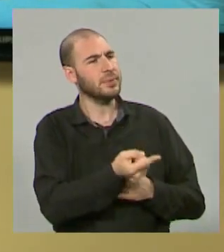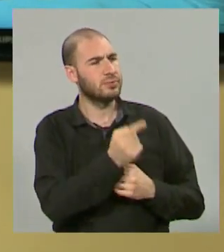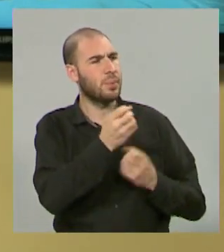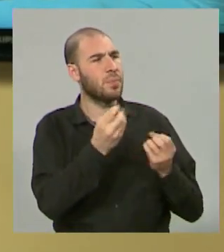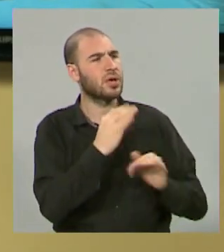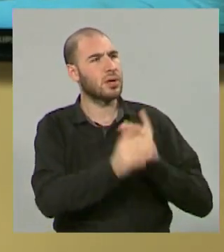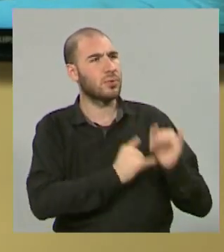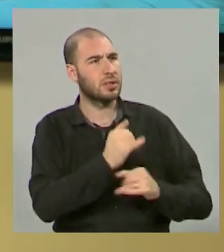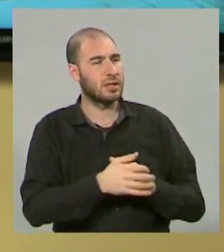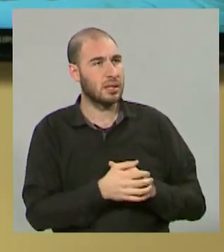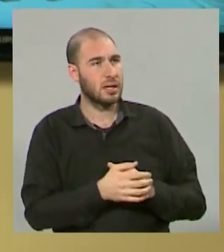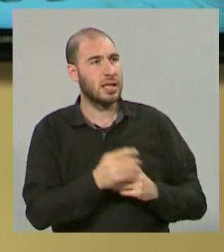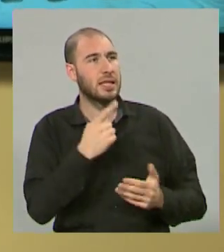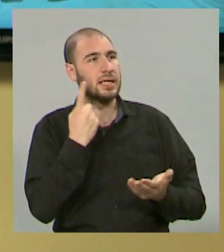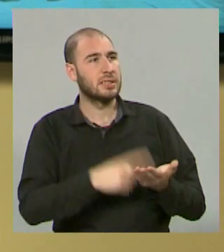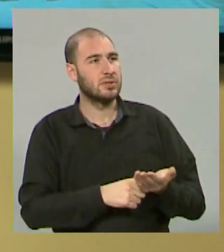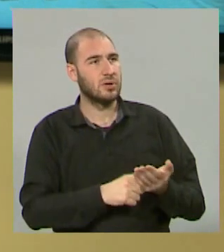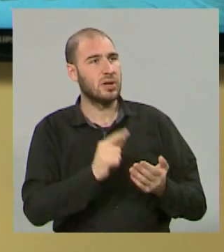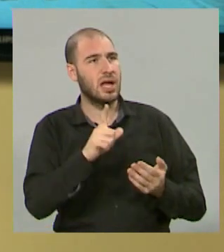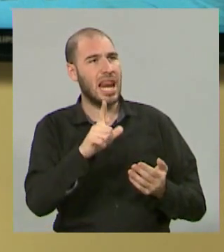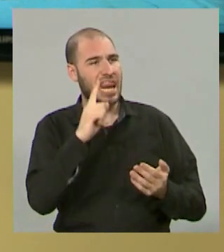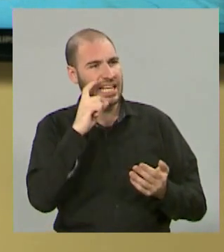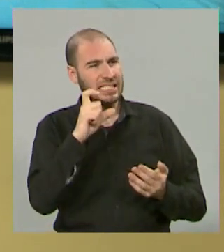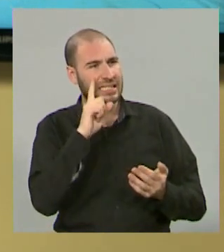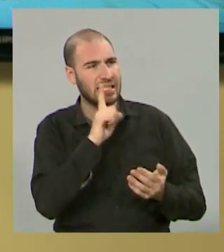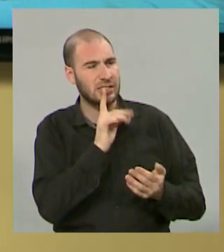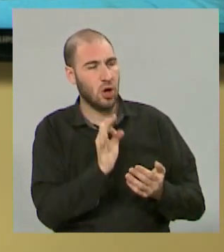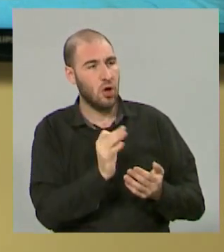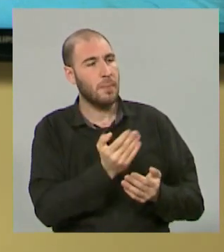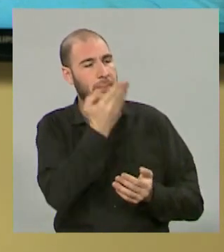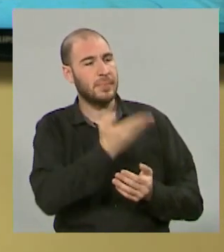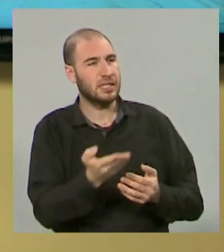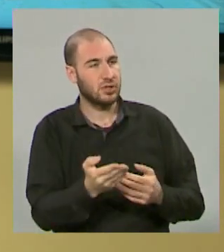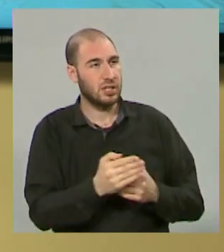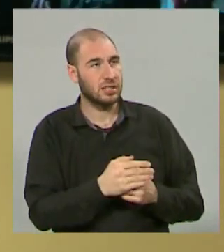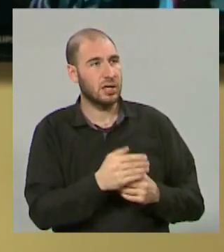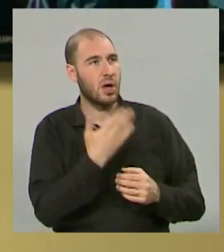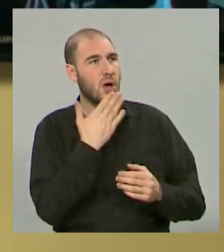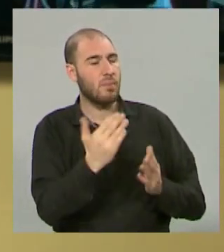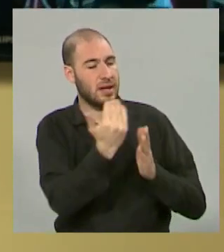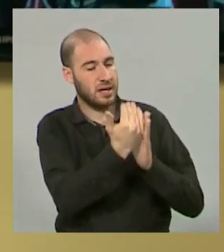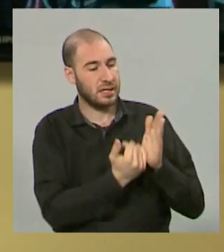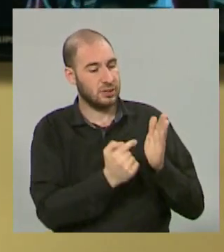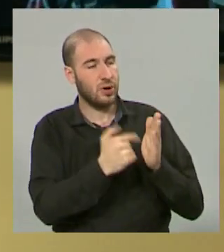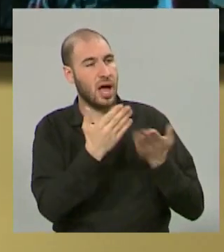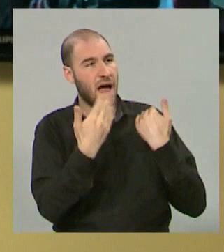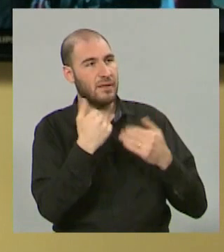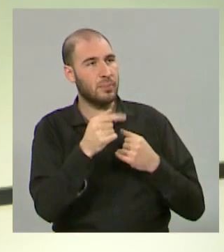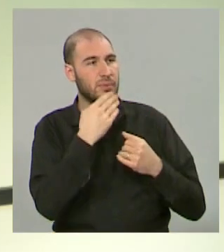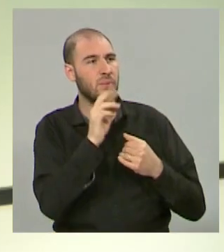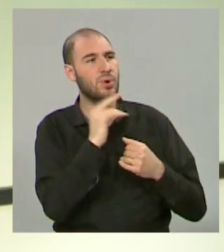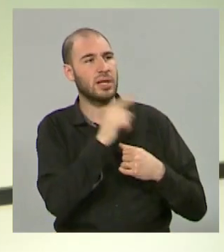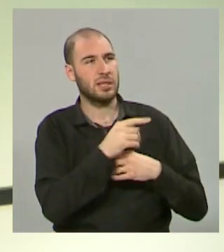se dice en el fallo que es lícito que las personas cumplieran con estos requisitos de los que hablaba Milena, por